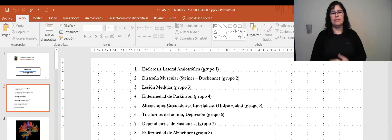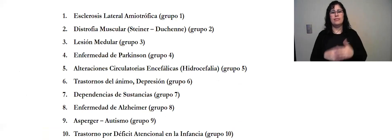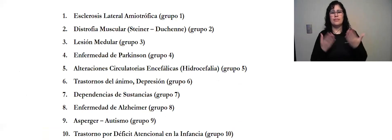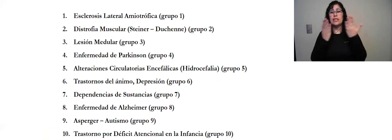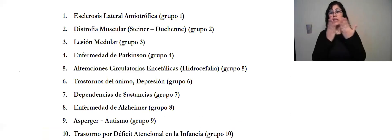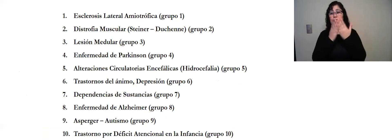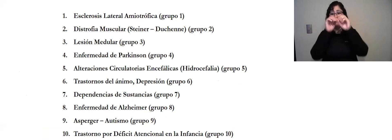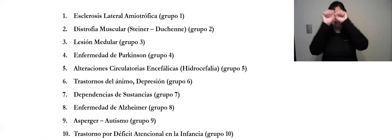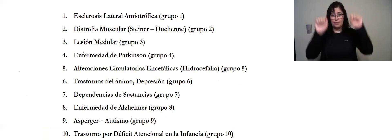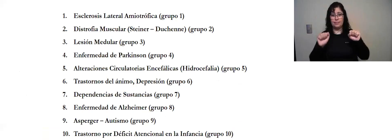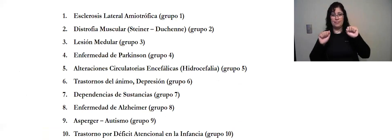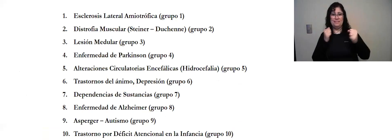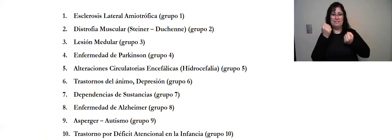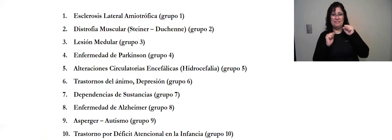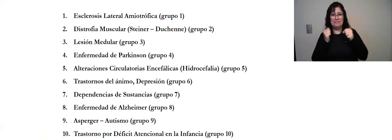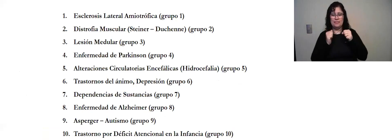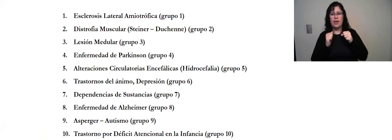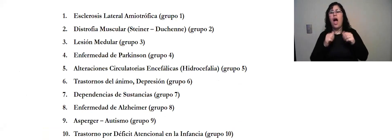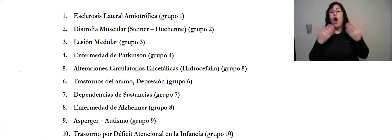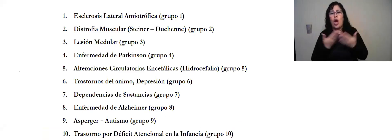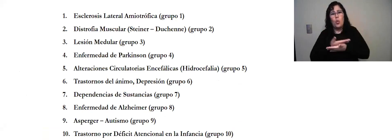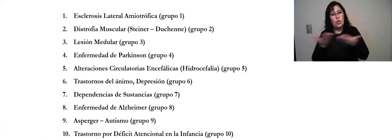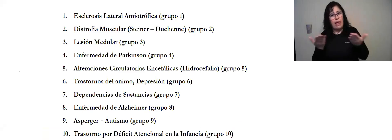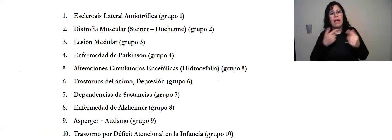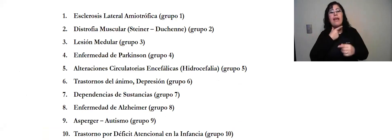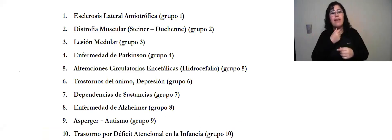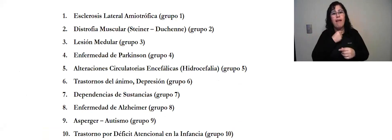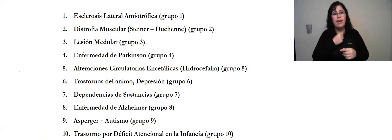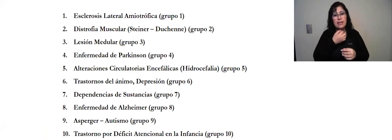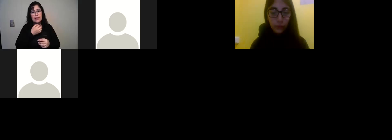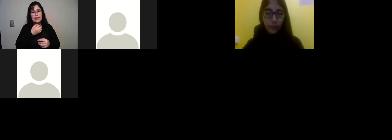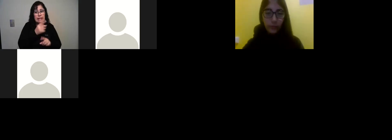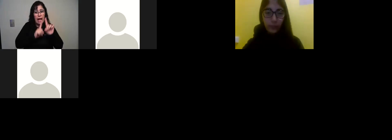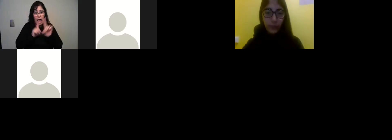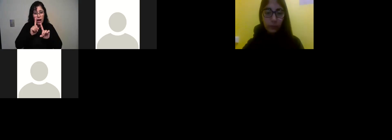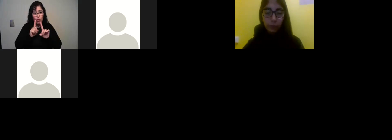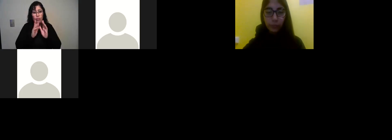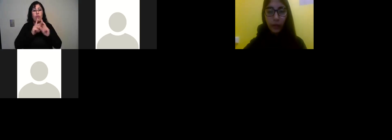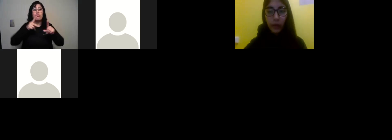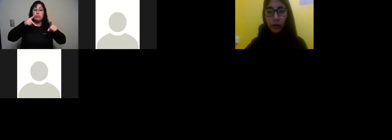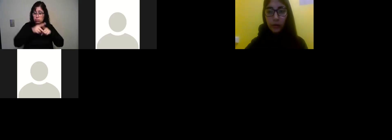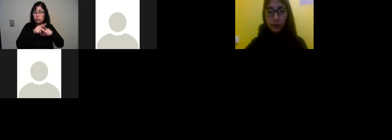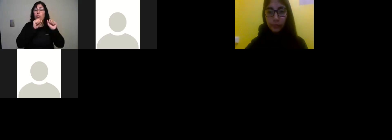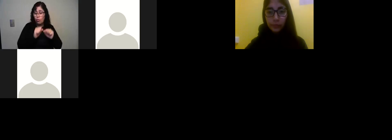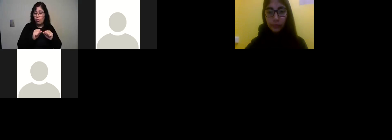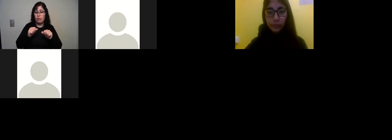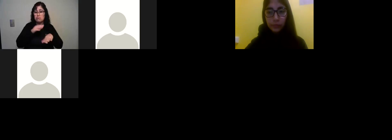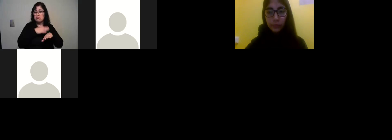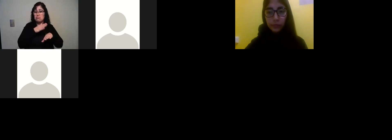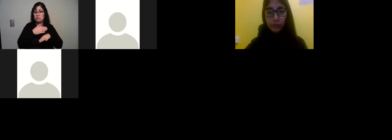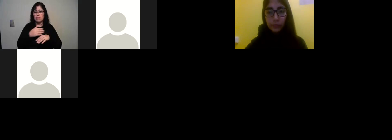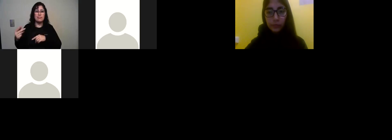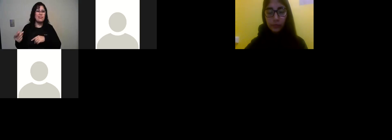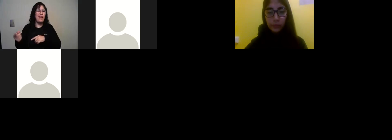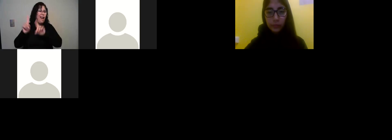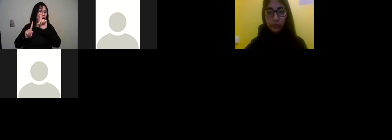nervioso. Me pueden interrumpir por audio. Pero me habían dicho que pudiéramos hacer alguna... ¿Quién se estaba